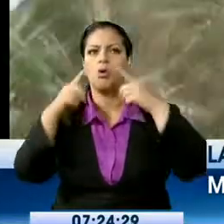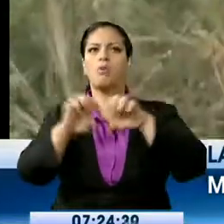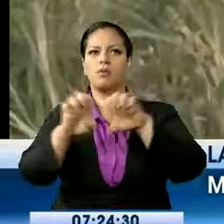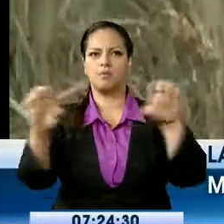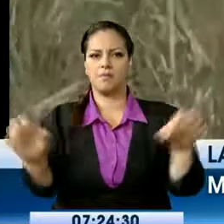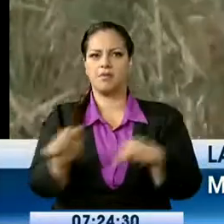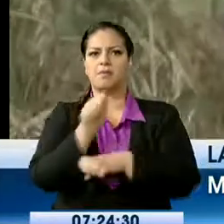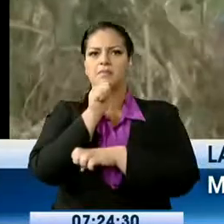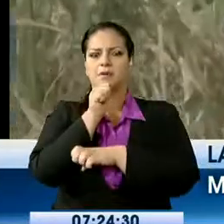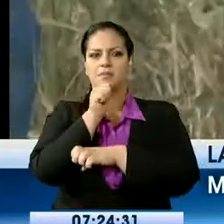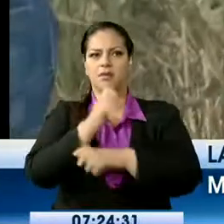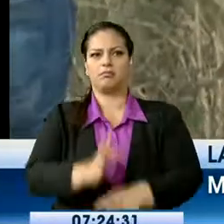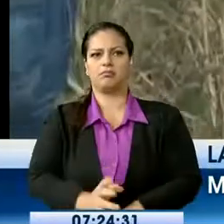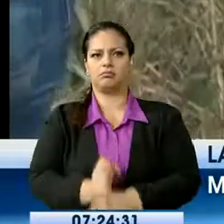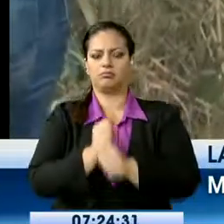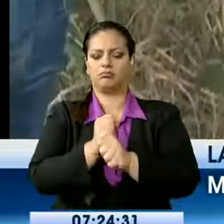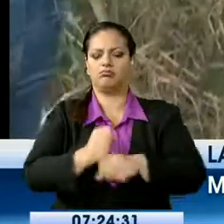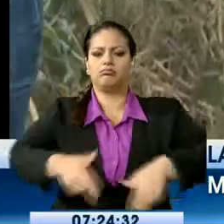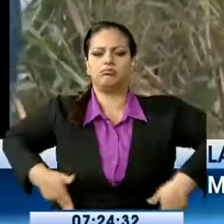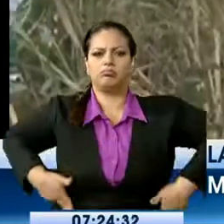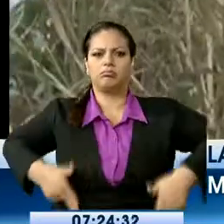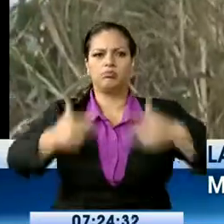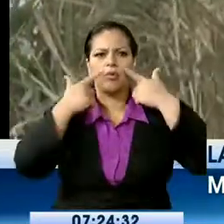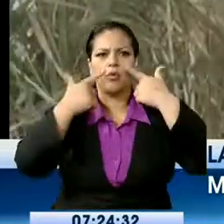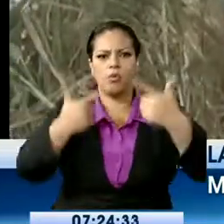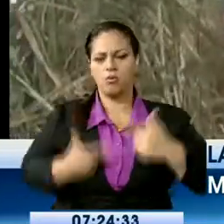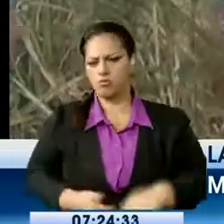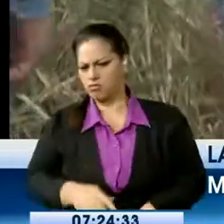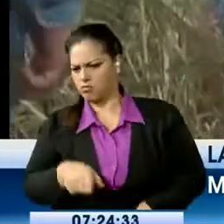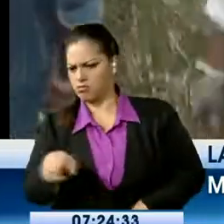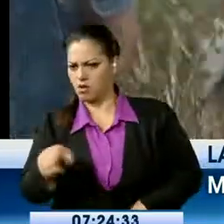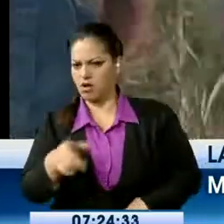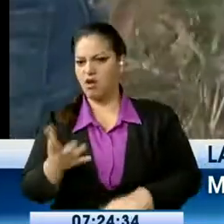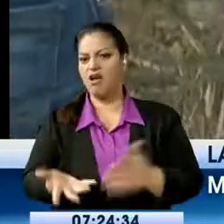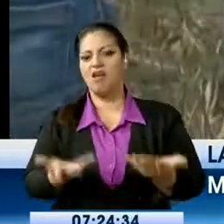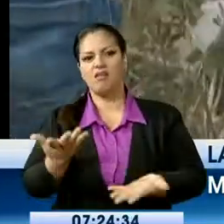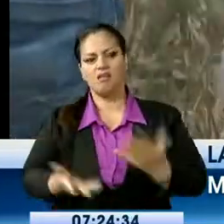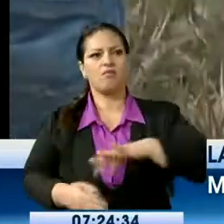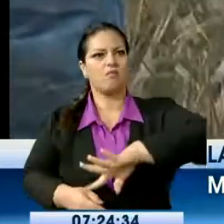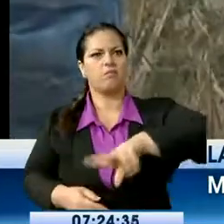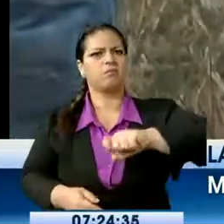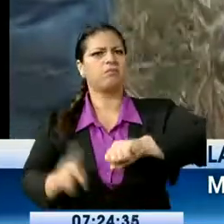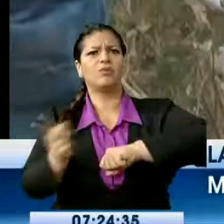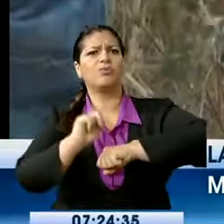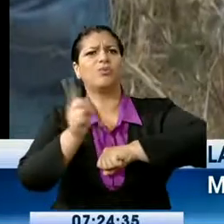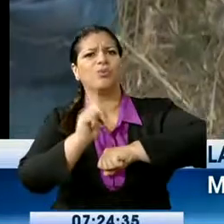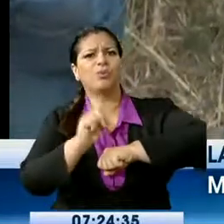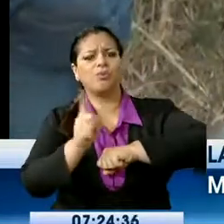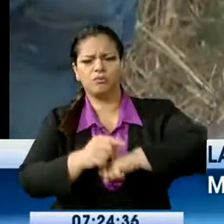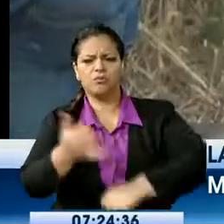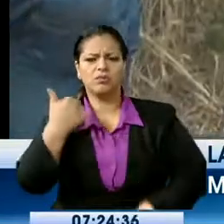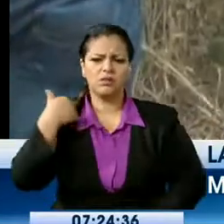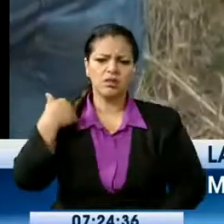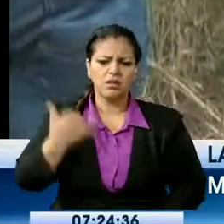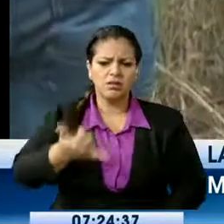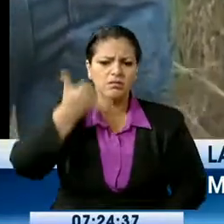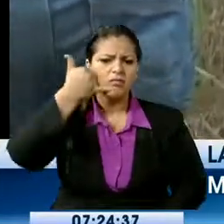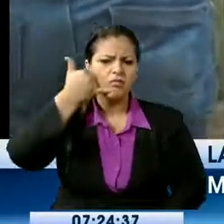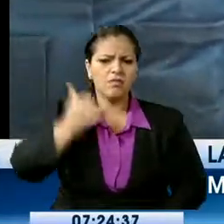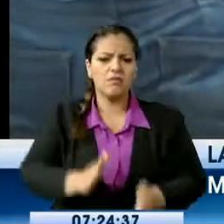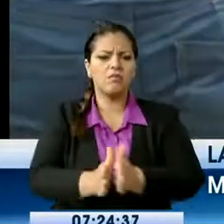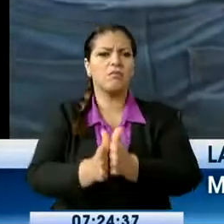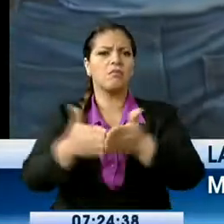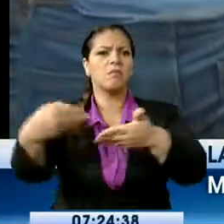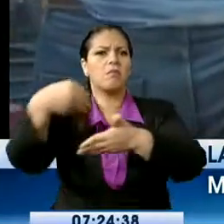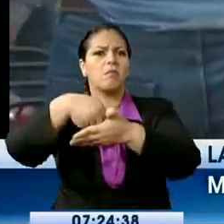hipótesis del crimen el robo, aunque contaban con sus teléfonos móviles y billeteras. Sus victimarios les propinaron dos disparos en